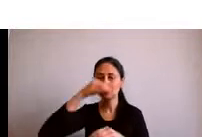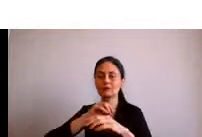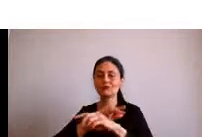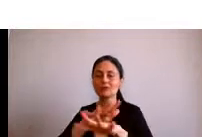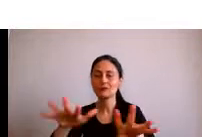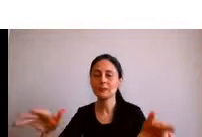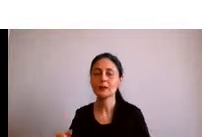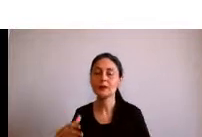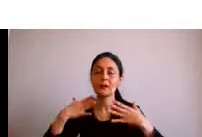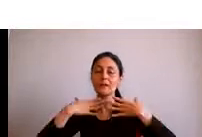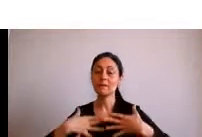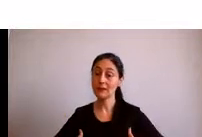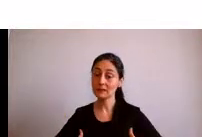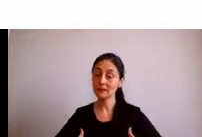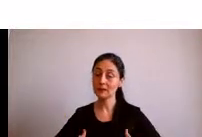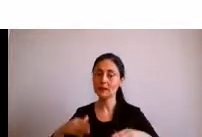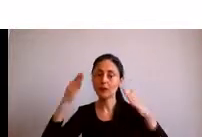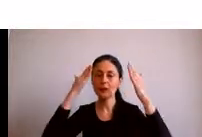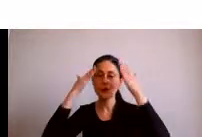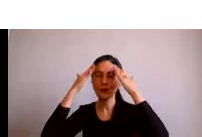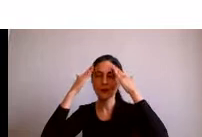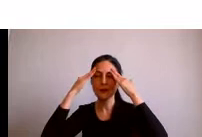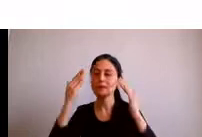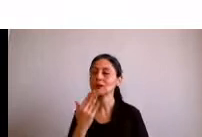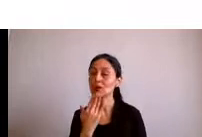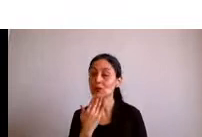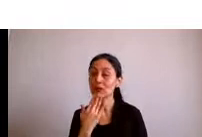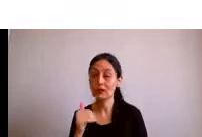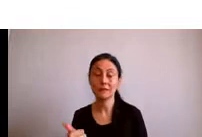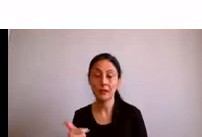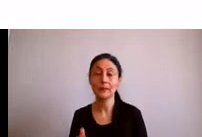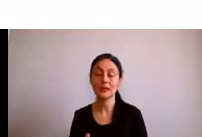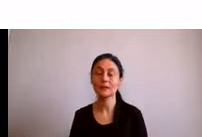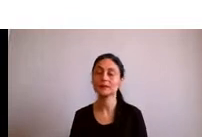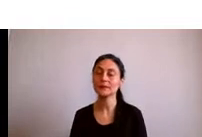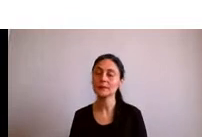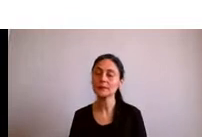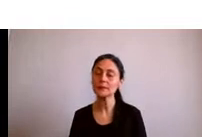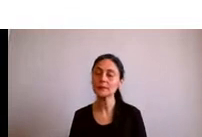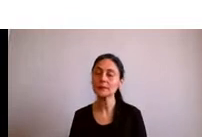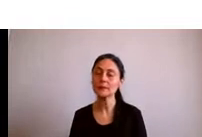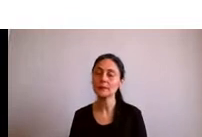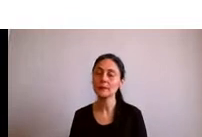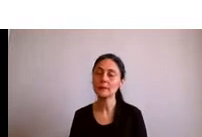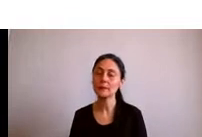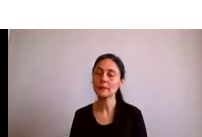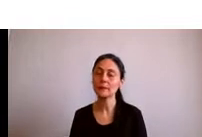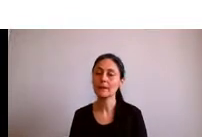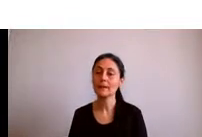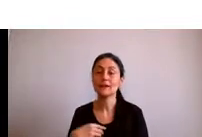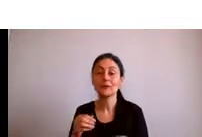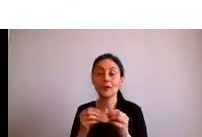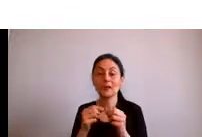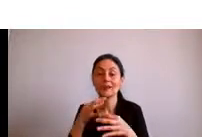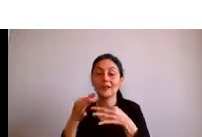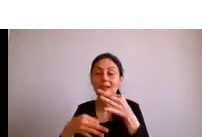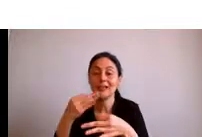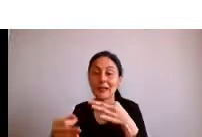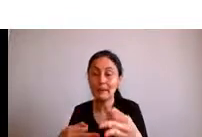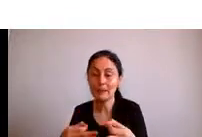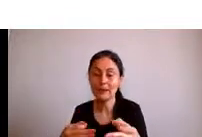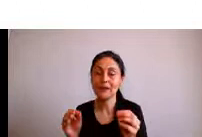también psicológico. ¿Ya? Pero también quiero quedarme, y por eso me extendí un poquito más en los puntos positivos,